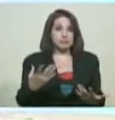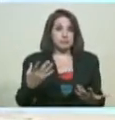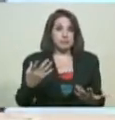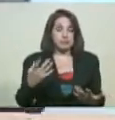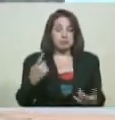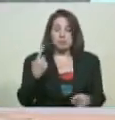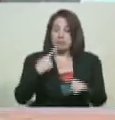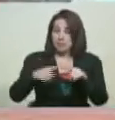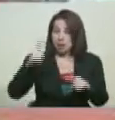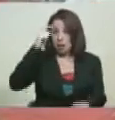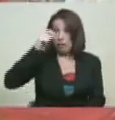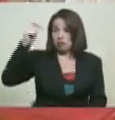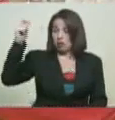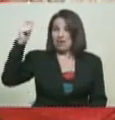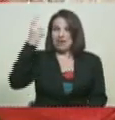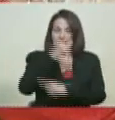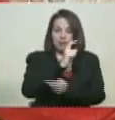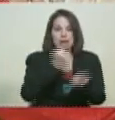revolucionaria